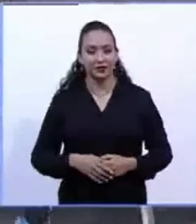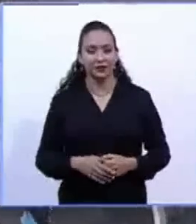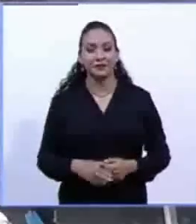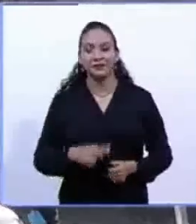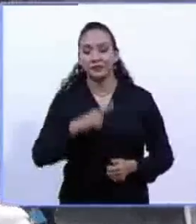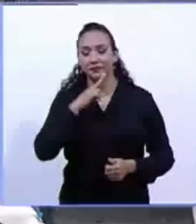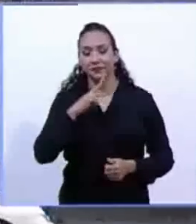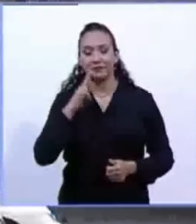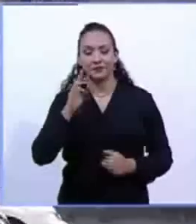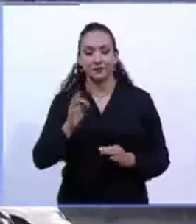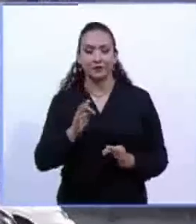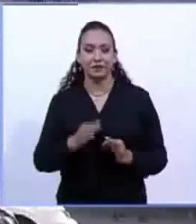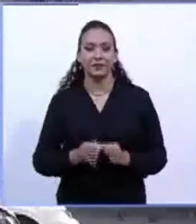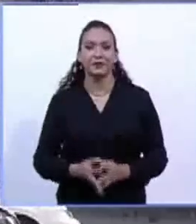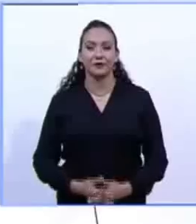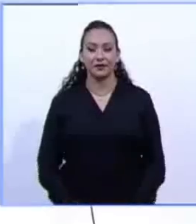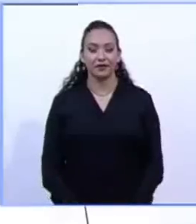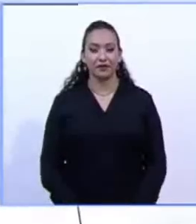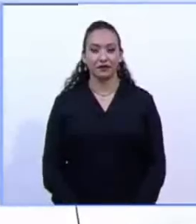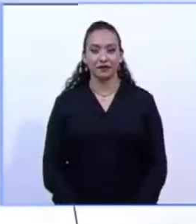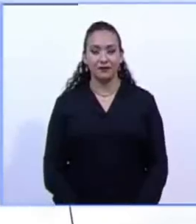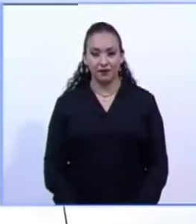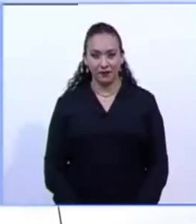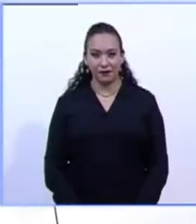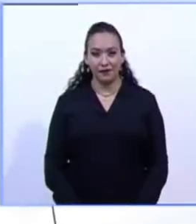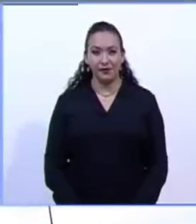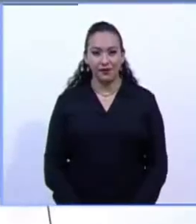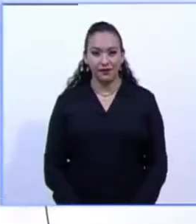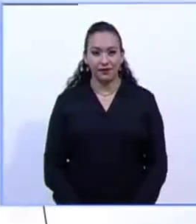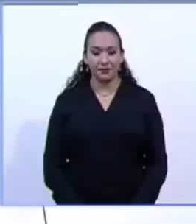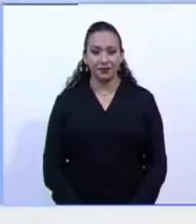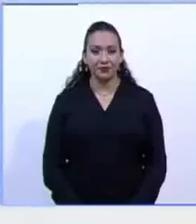Poder Judicial de la Federación, Juan Carlos González.